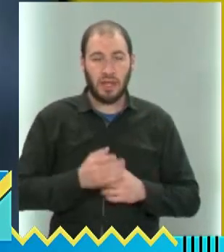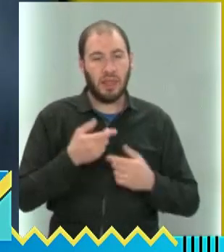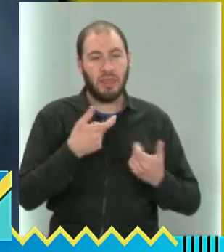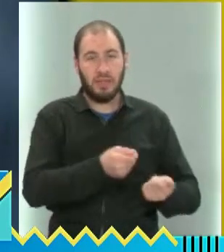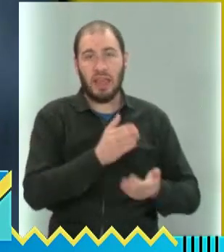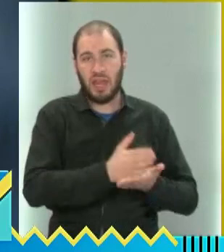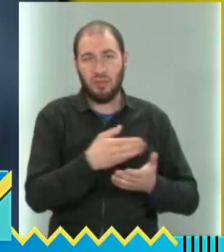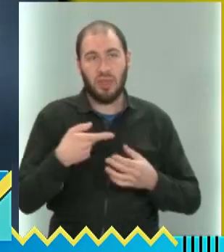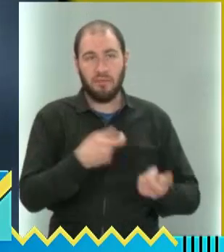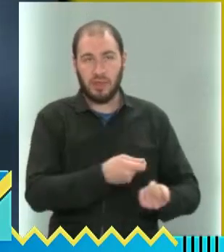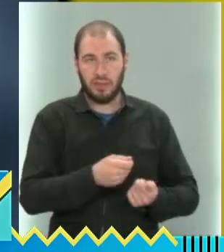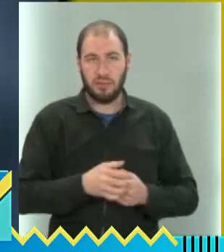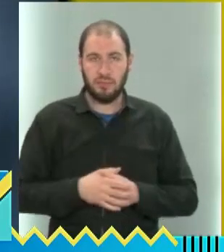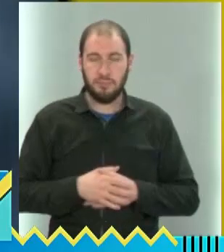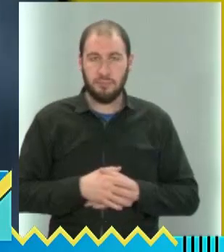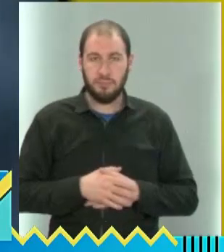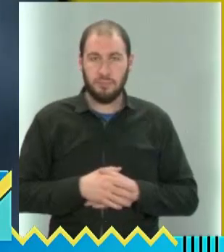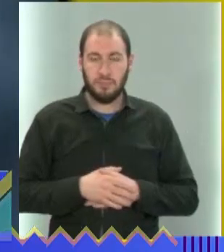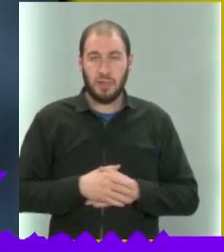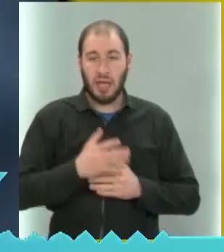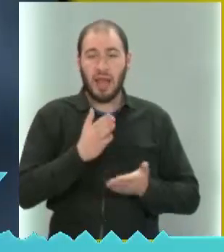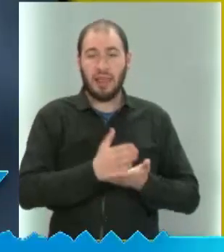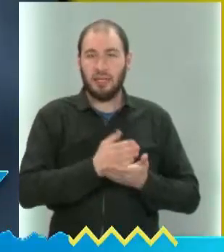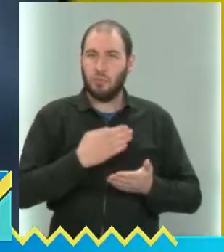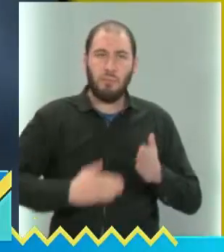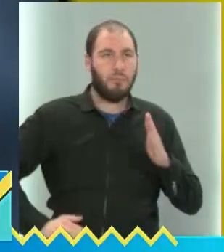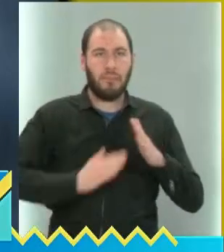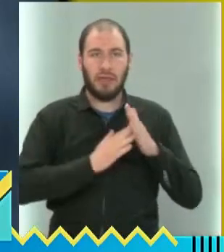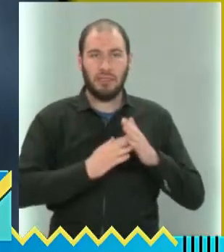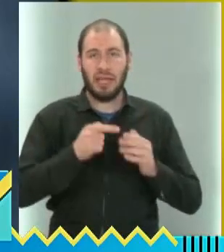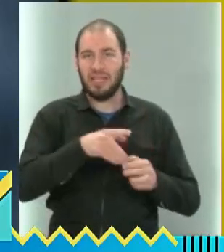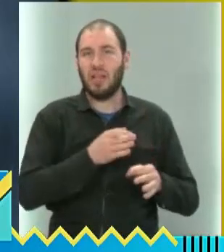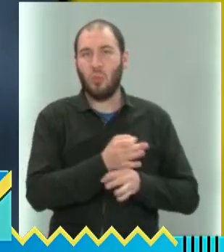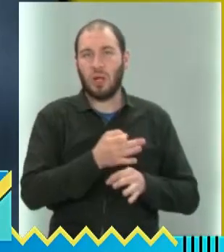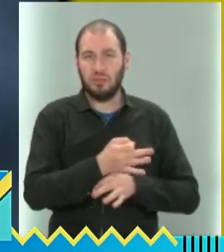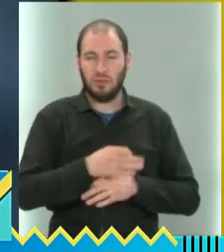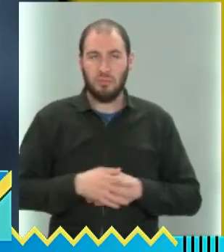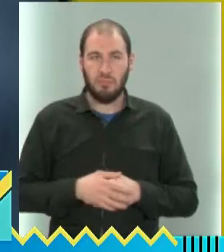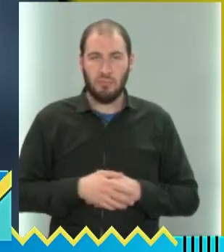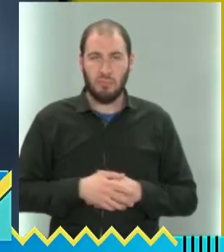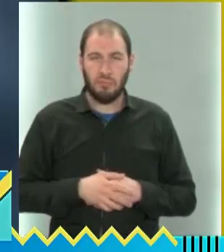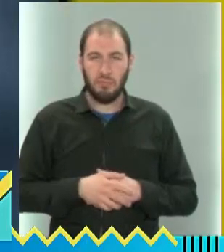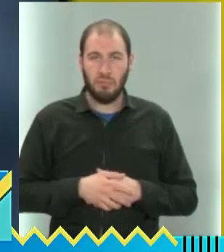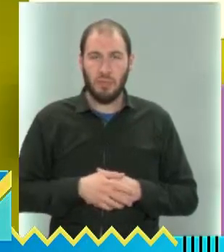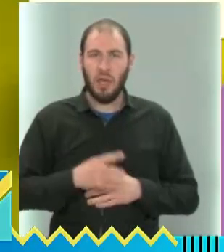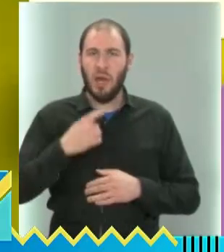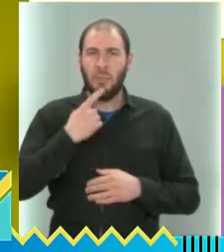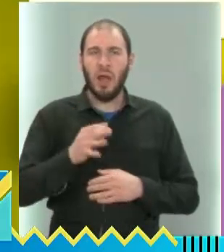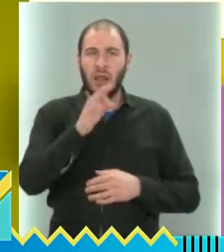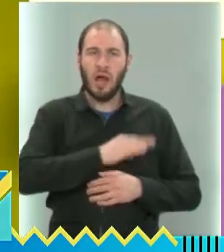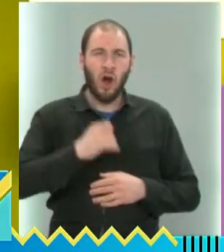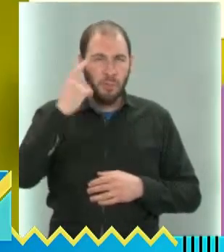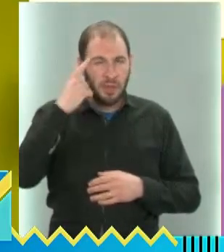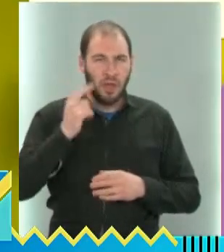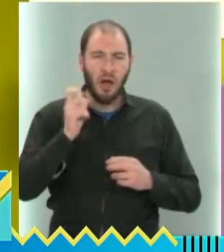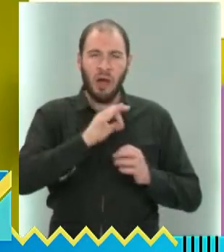defender sus derechos, hay que defender básicamente ese derecho fundamental que tienen, que es la educación. ¿Y qué piensan o